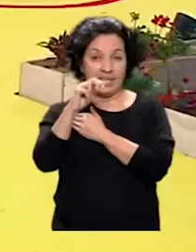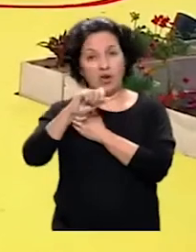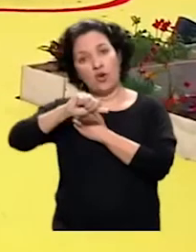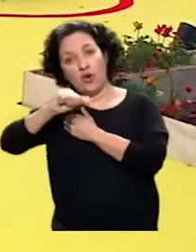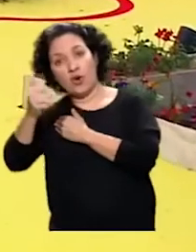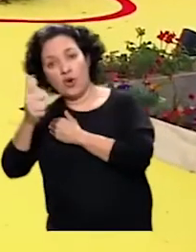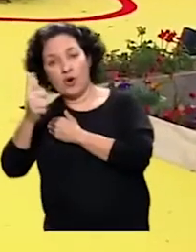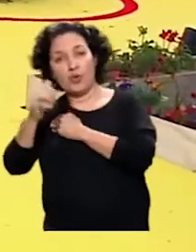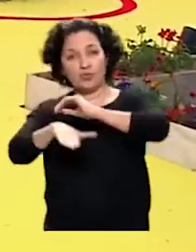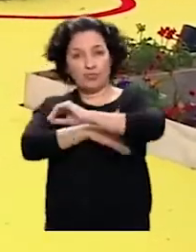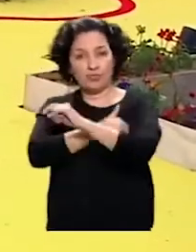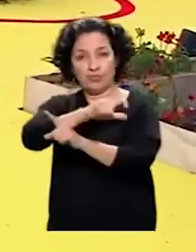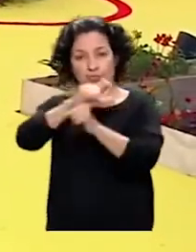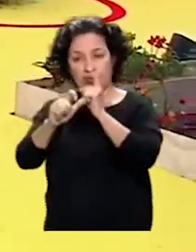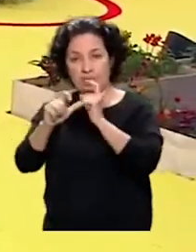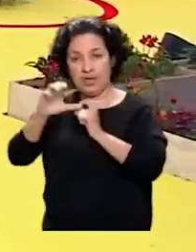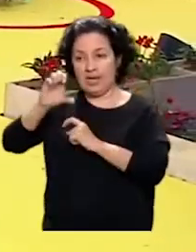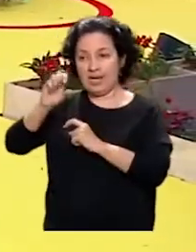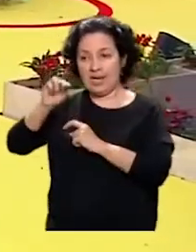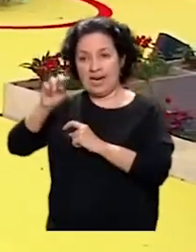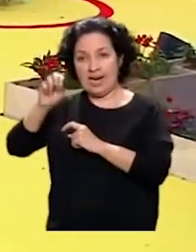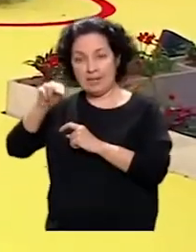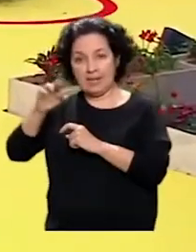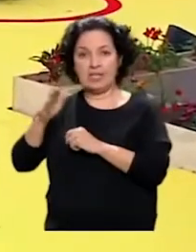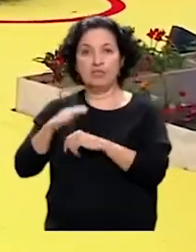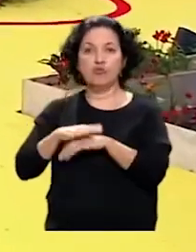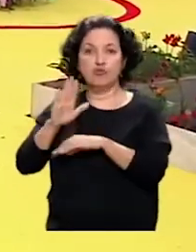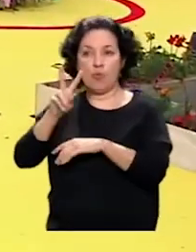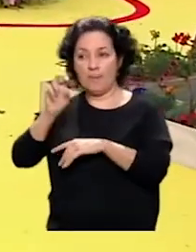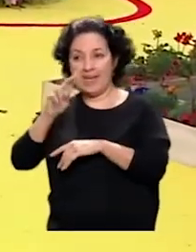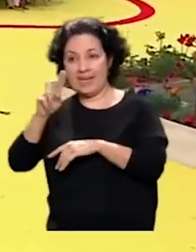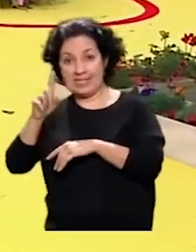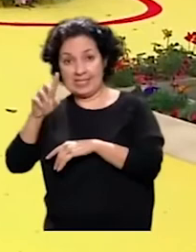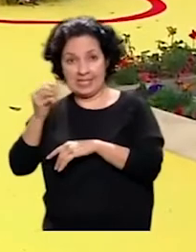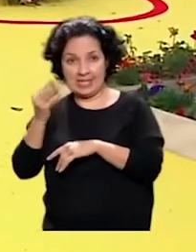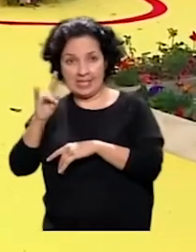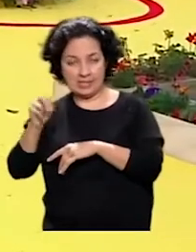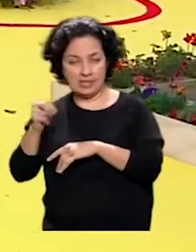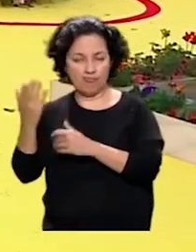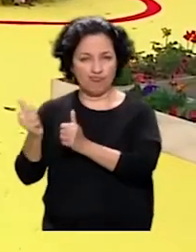la ministra de Cultura, Carmen Inés Vázquez Camacho.